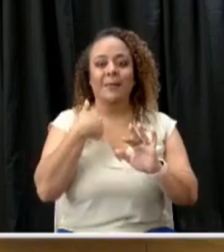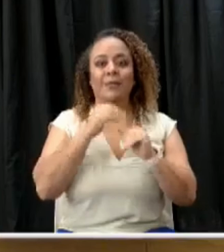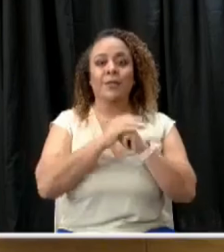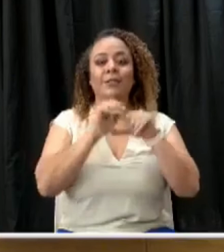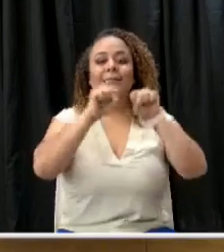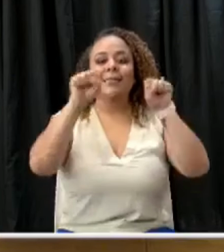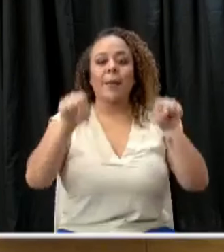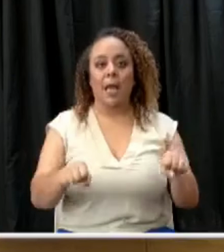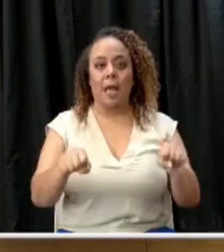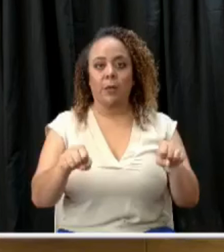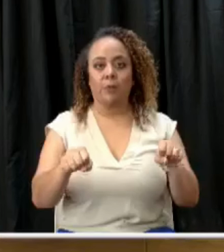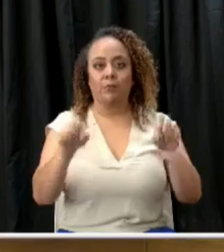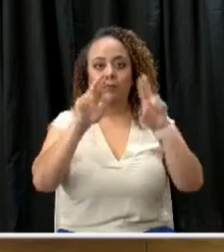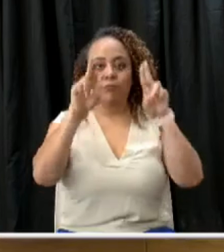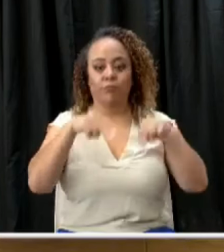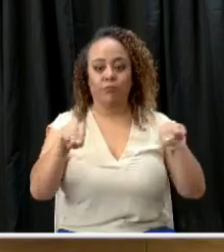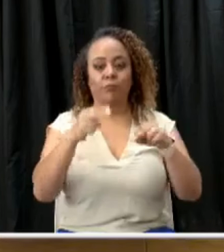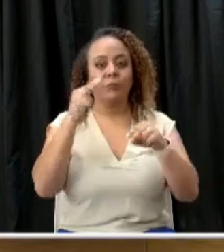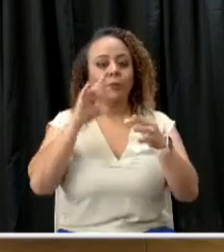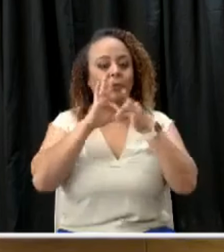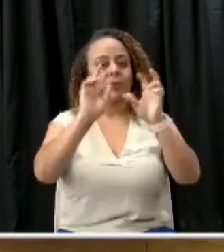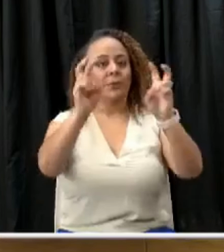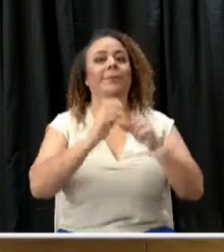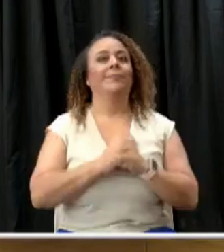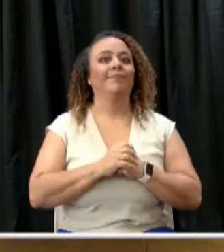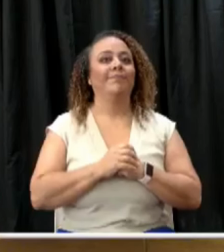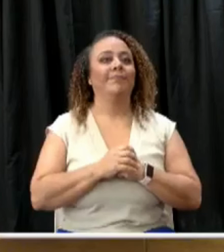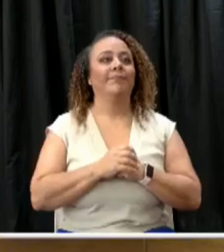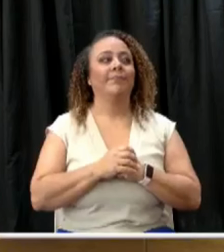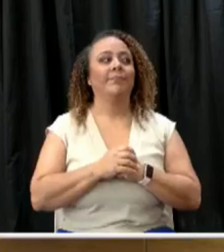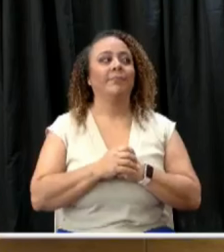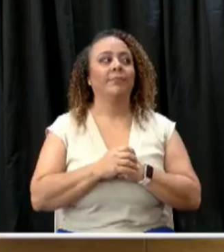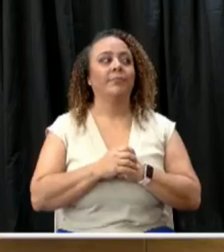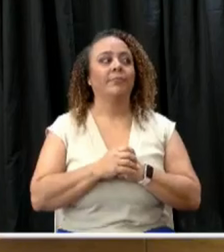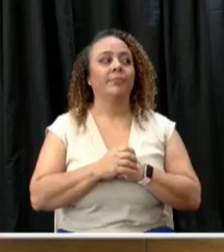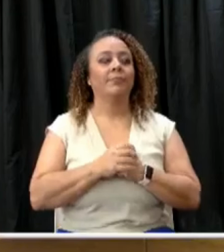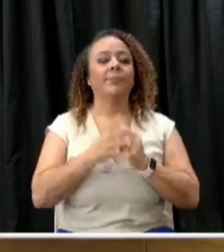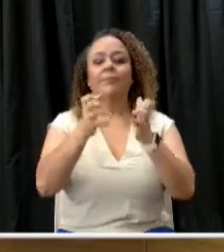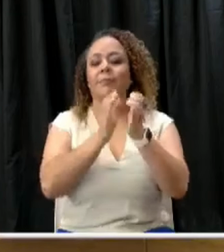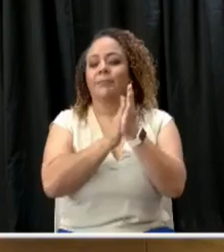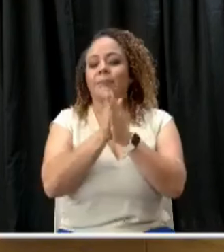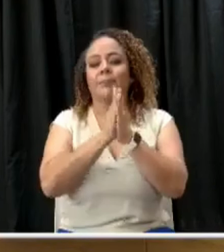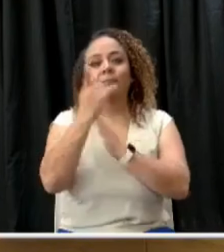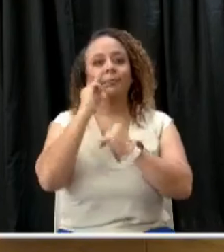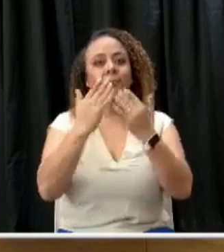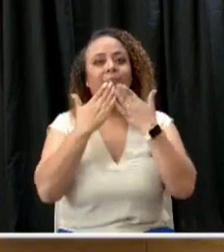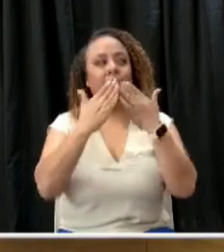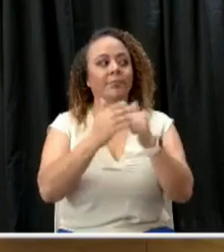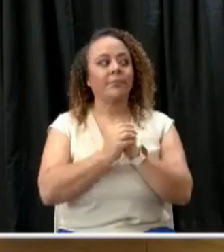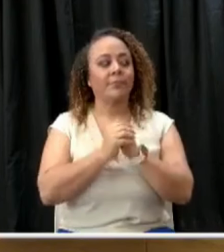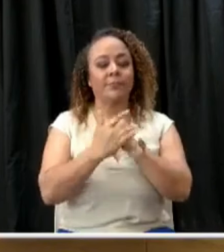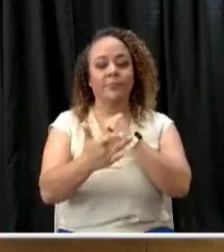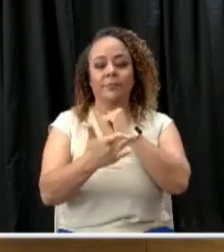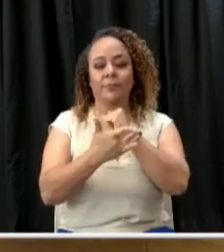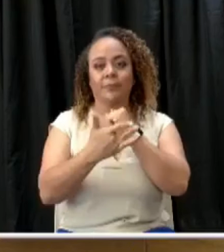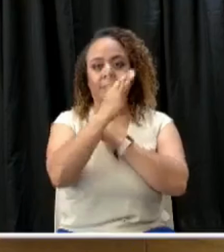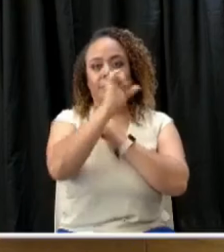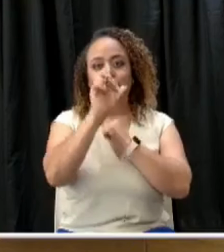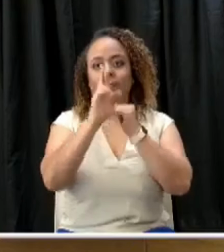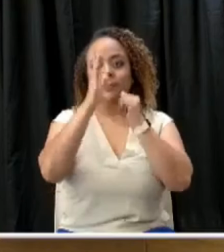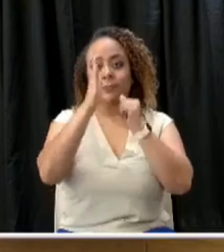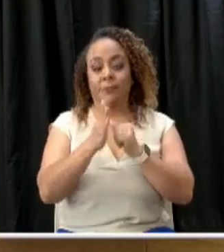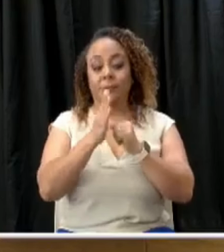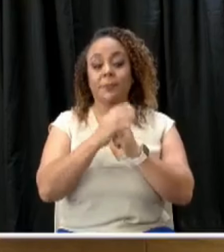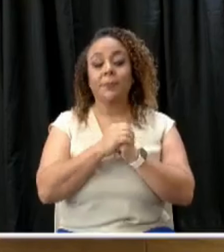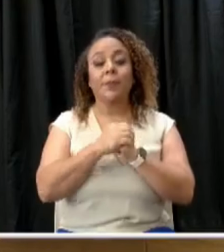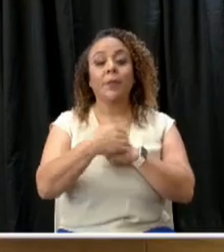webinar sobre este tema. Quiero aprovechar para agradecerle al Tecnológico de Costa Rica que nos ha